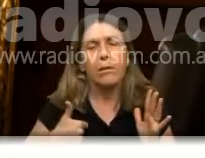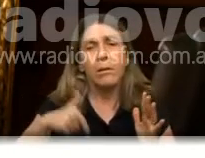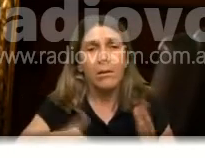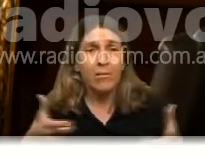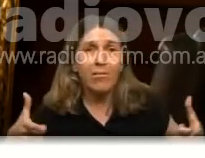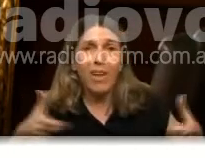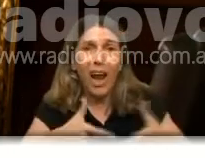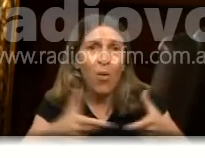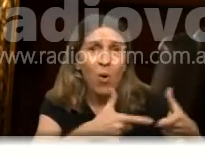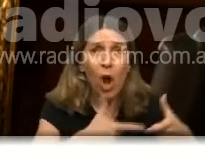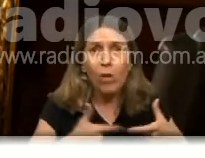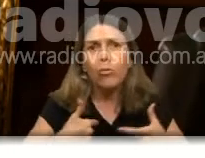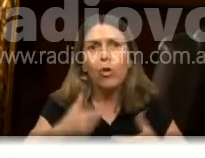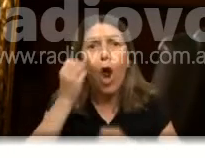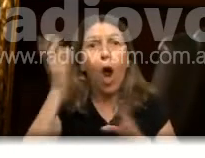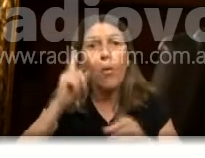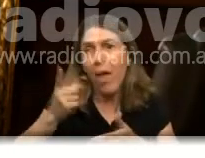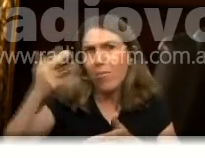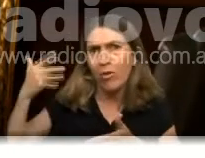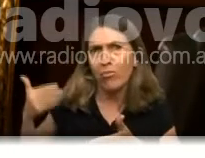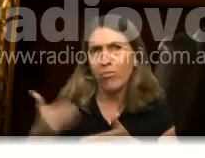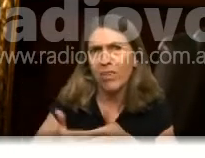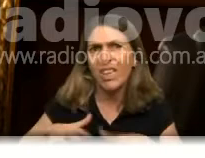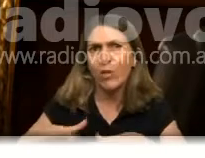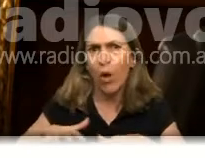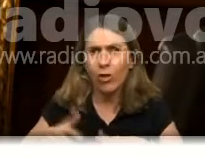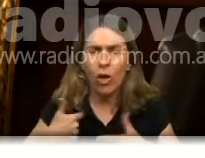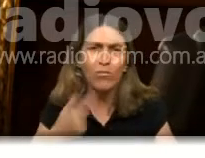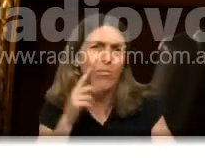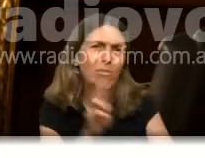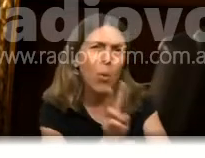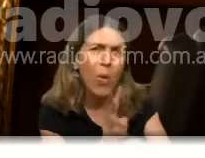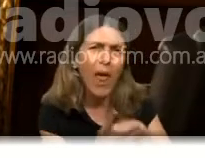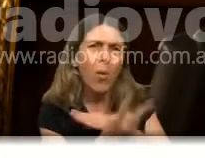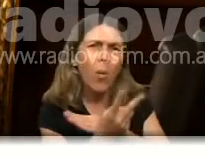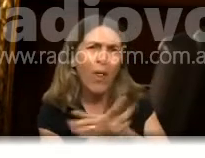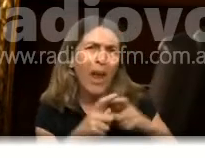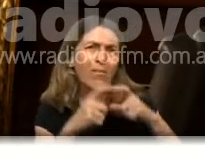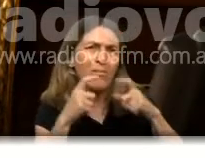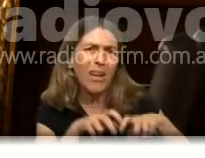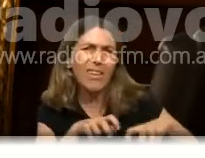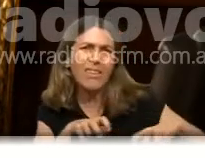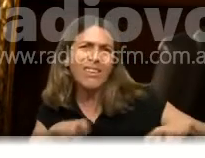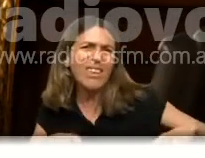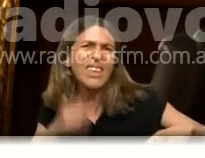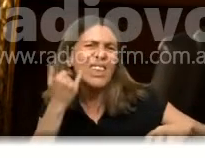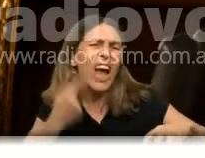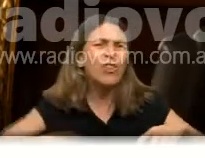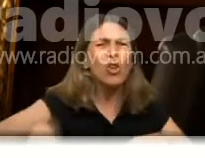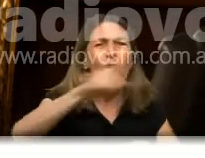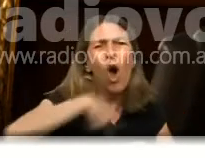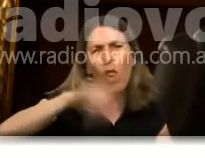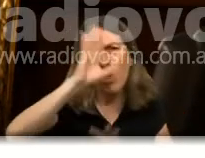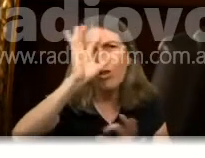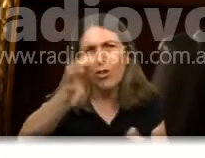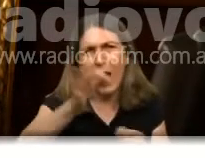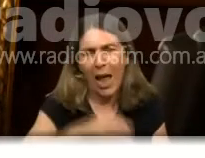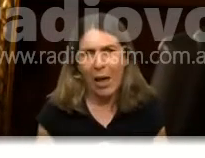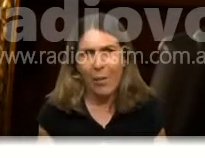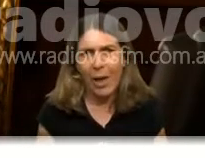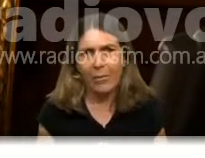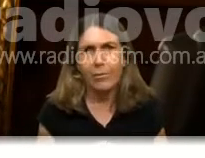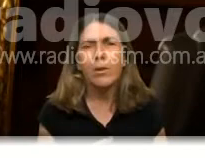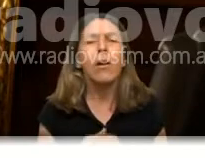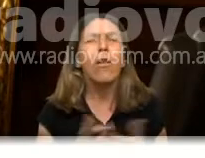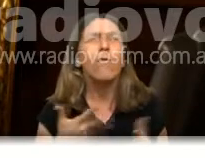momento que atravesamos cuidemos y respetemos las medidas sanitarias que ya todos conocemos no nos